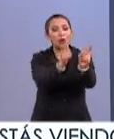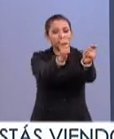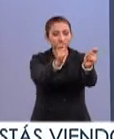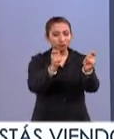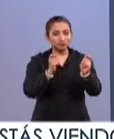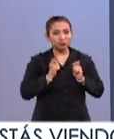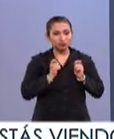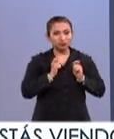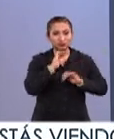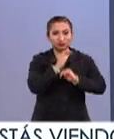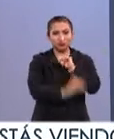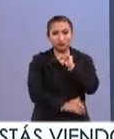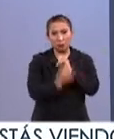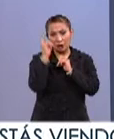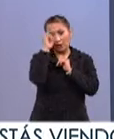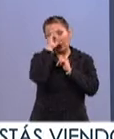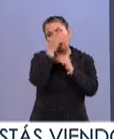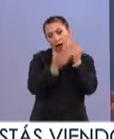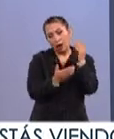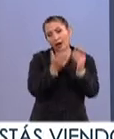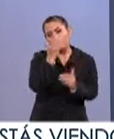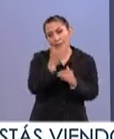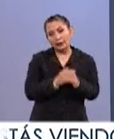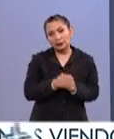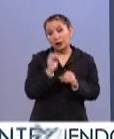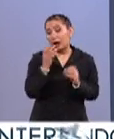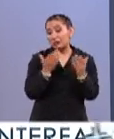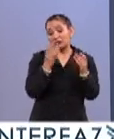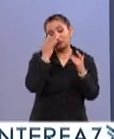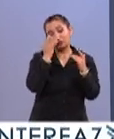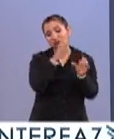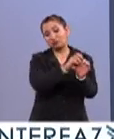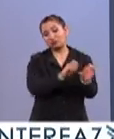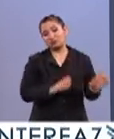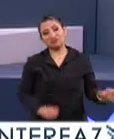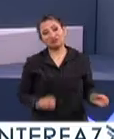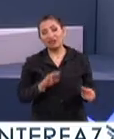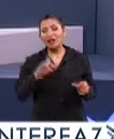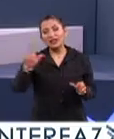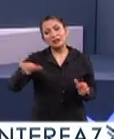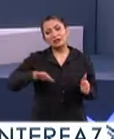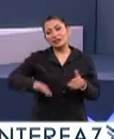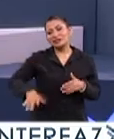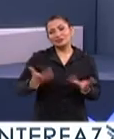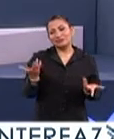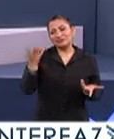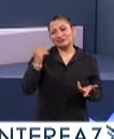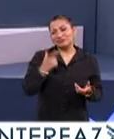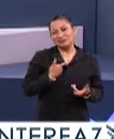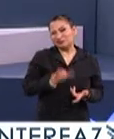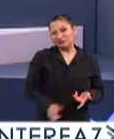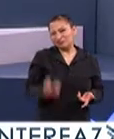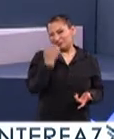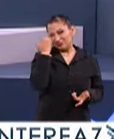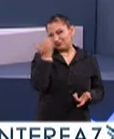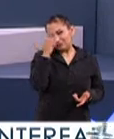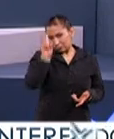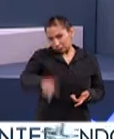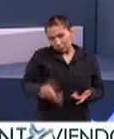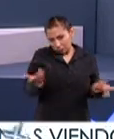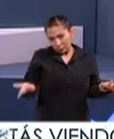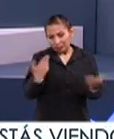Titulación que puede ser muy compleja a veces. Porque sí, que muchos dejamos, ¿no? Lo dejamos al lado, como que no es la parte bonita de la escuela, la